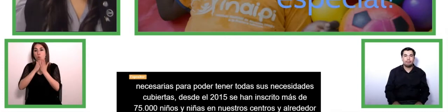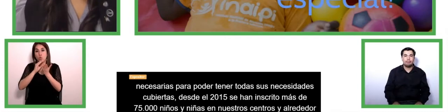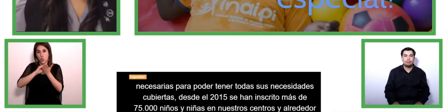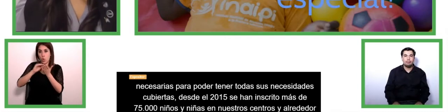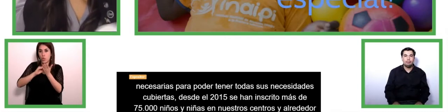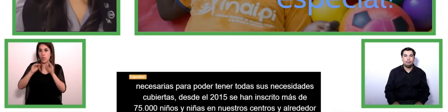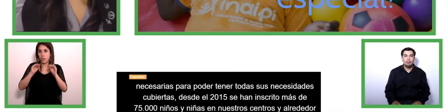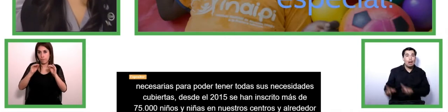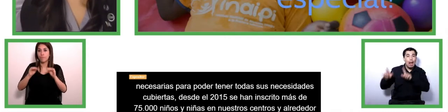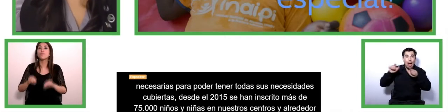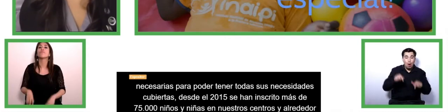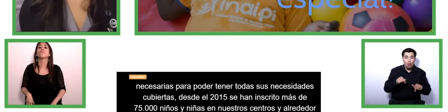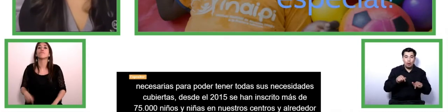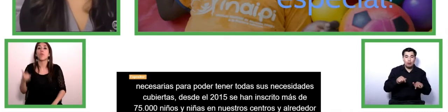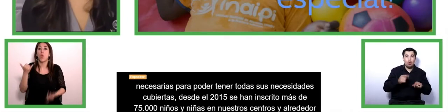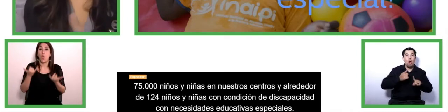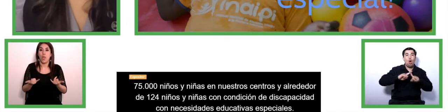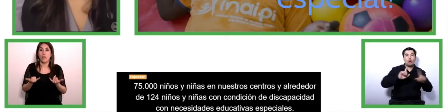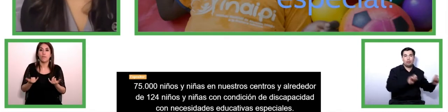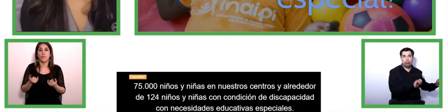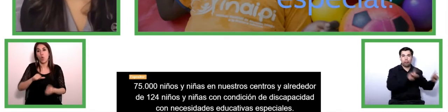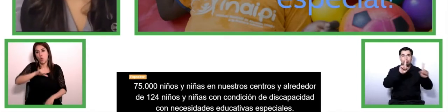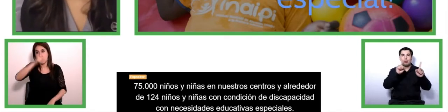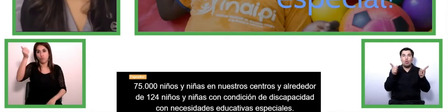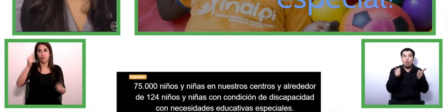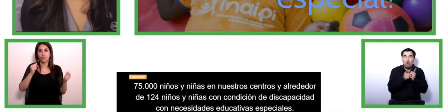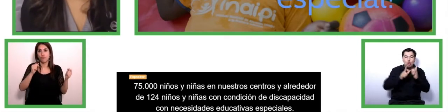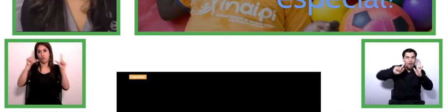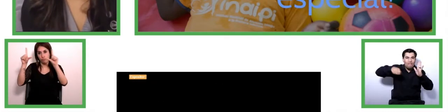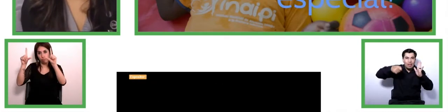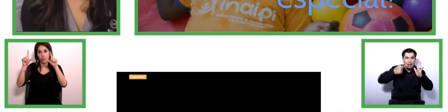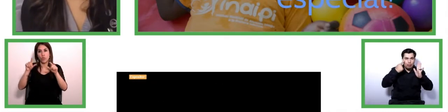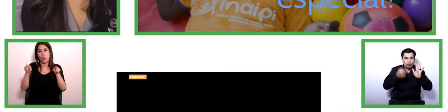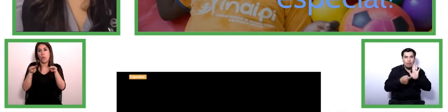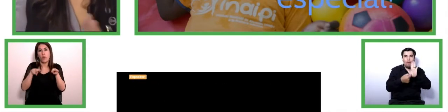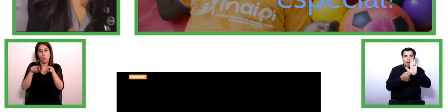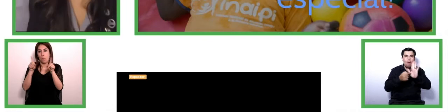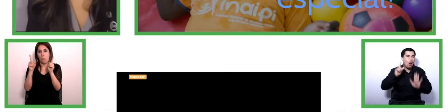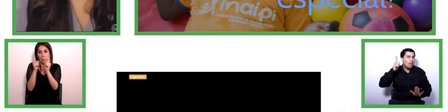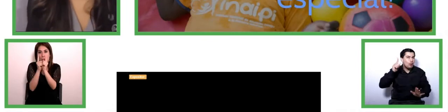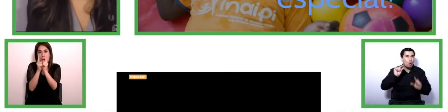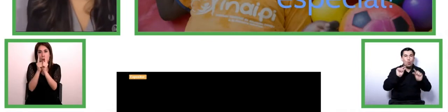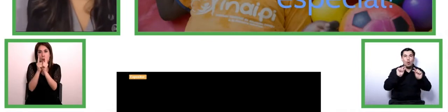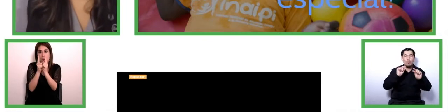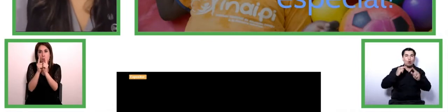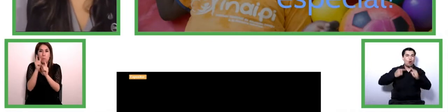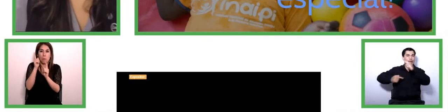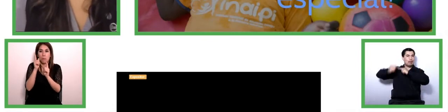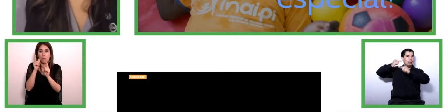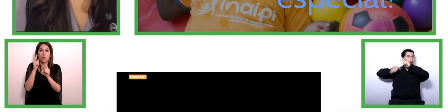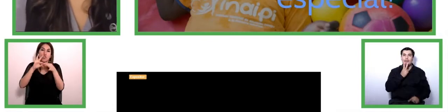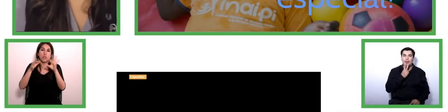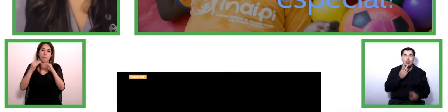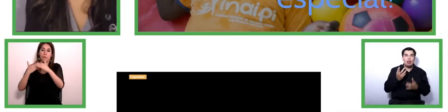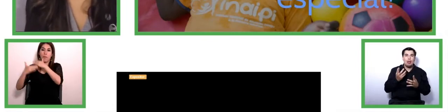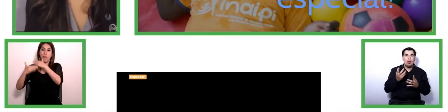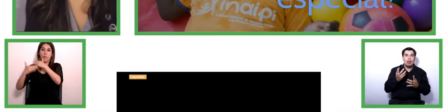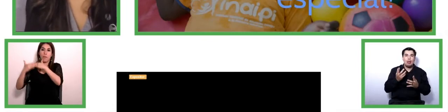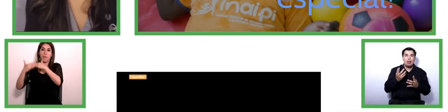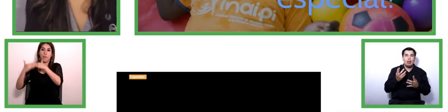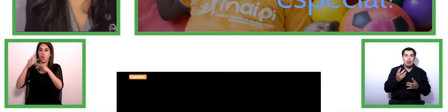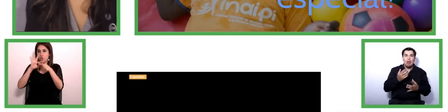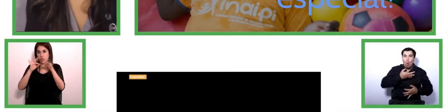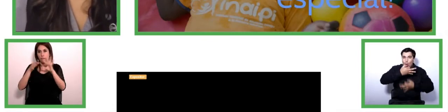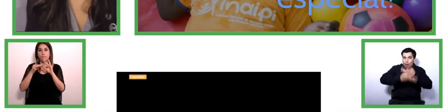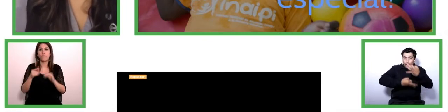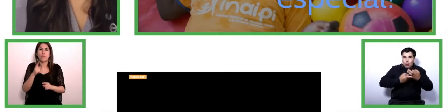especiales. A continuación vamos a ver otro pequeño video donde vamos a escuchar una pequeña historia de vida, un